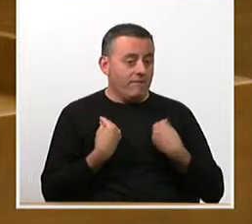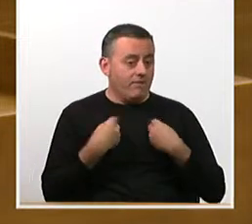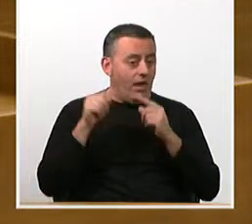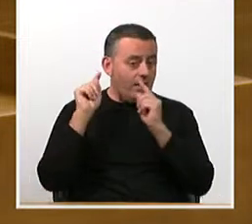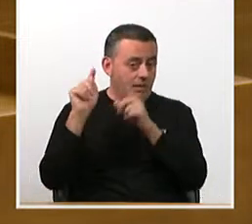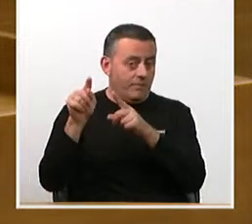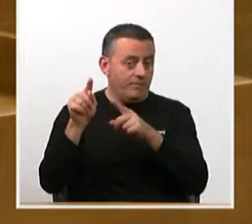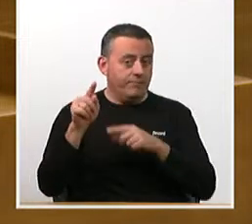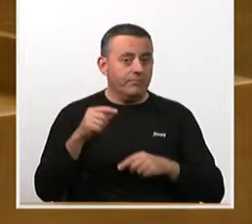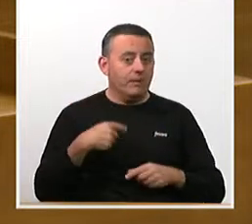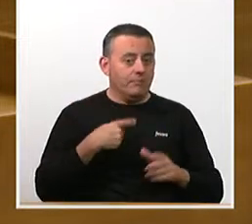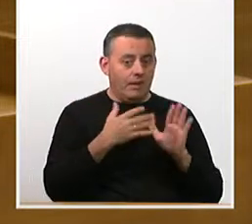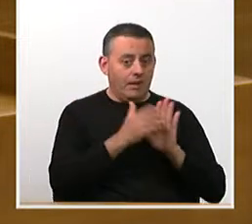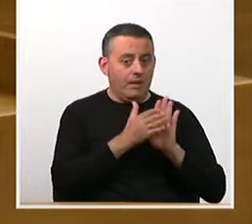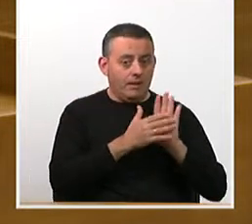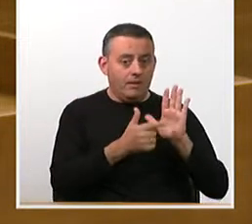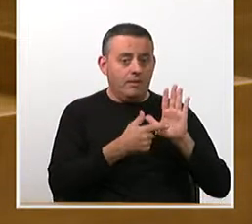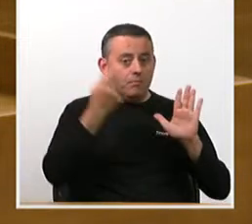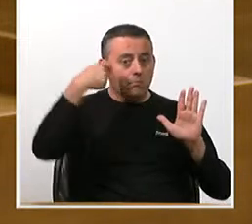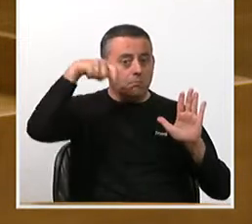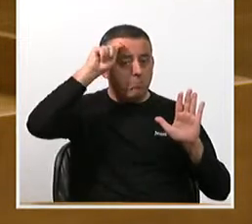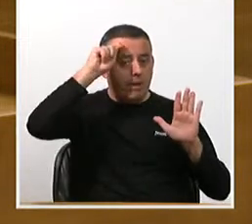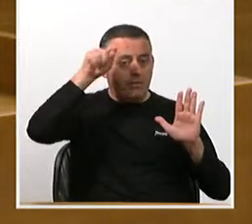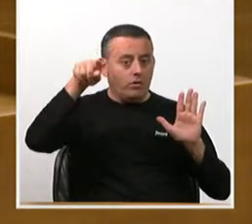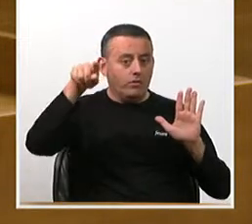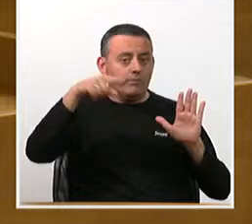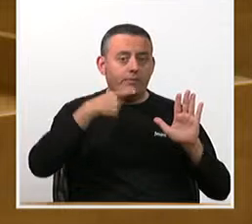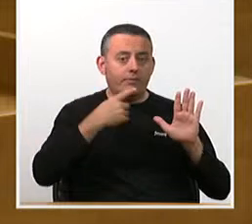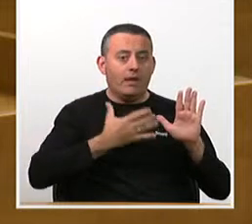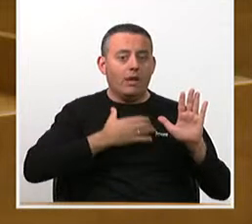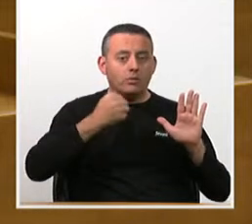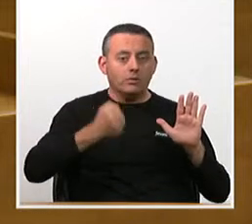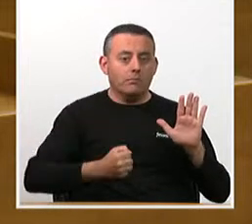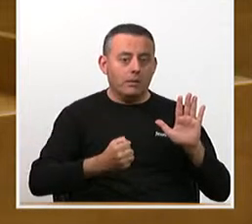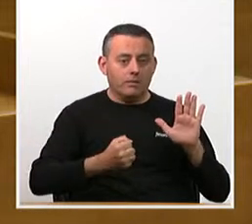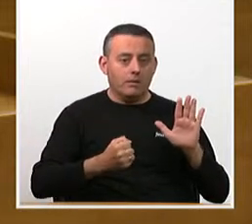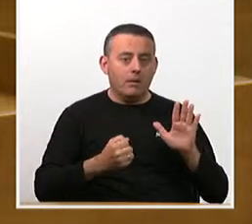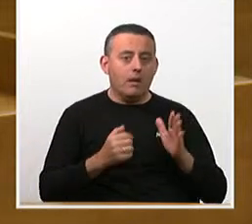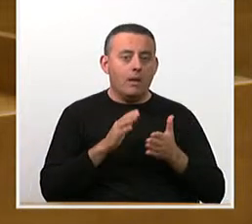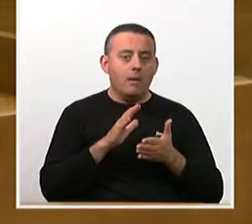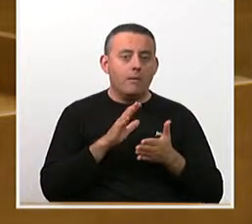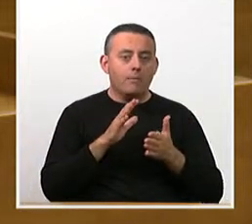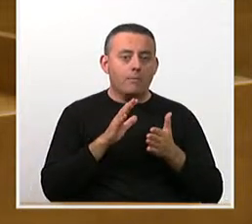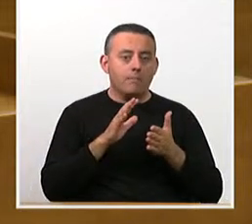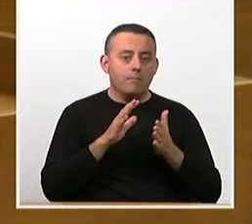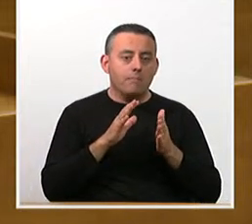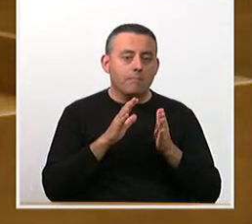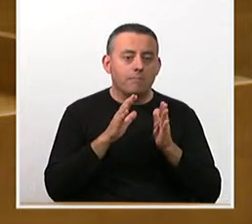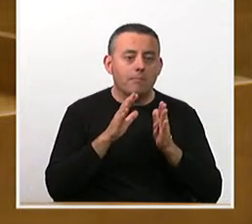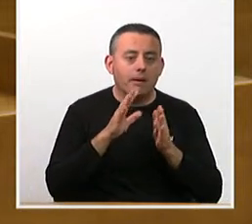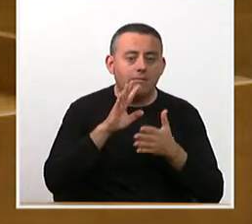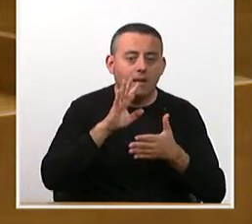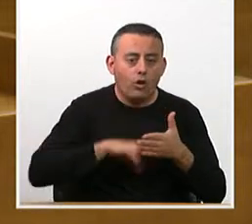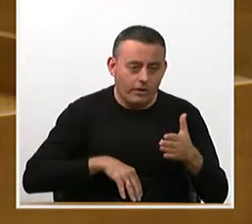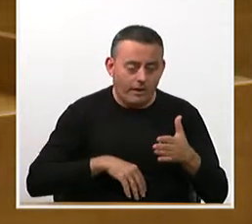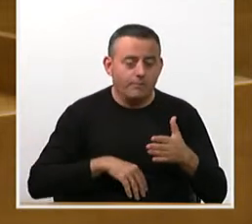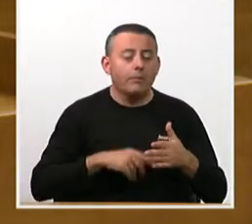de que aun de Barcelona bueno de